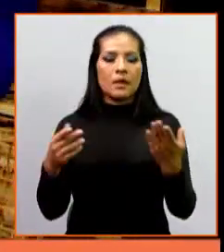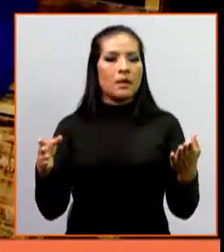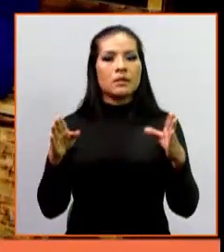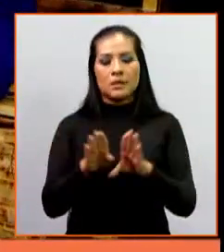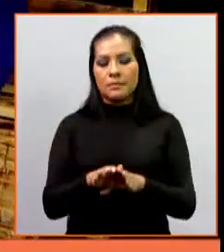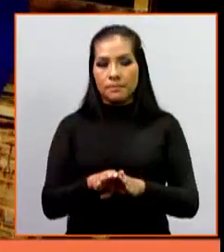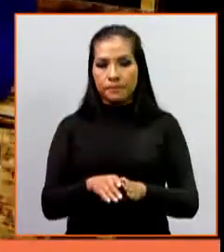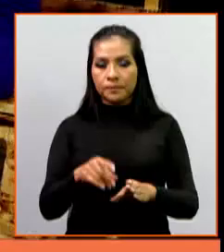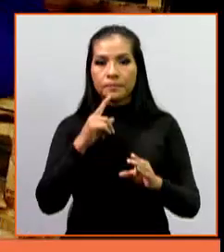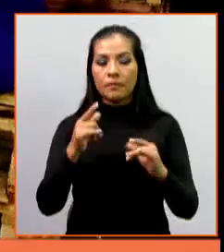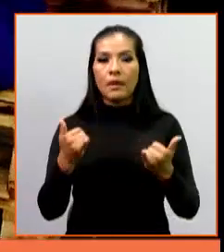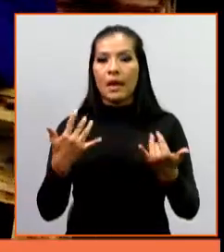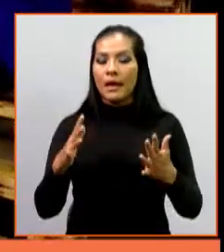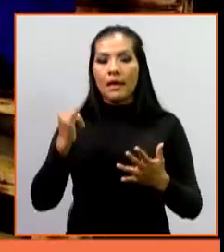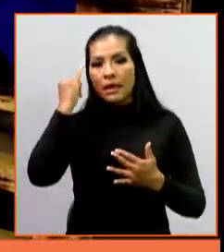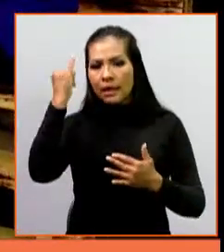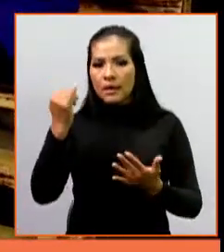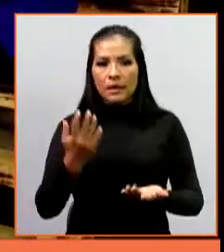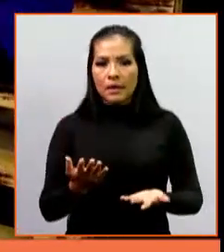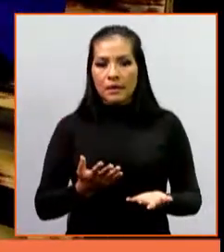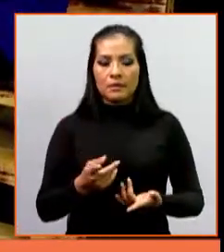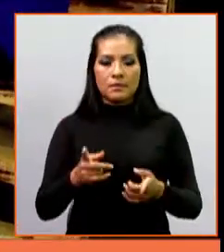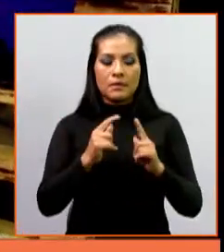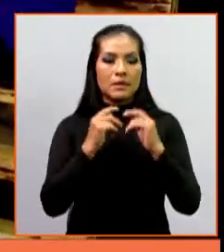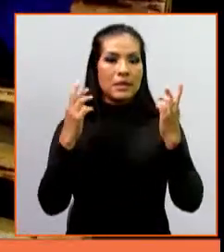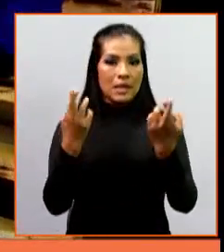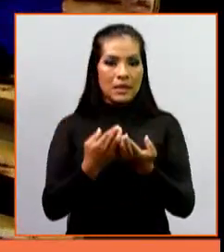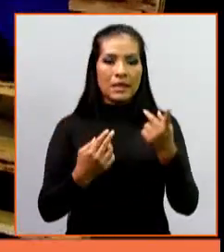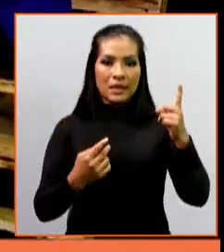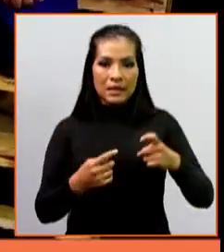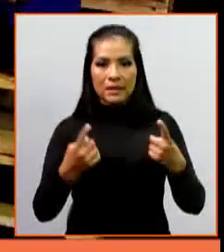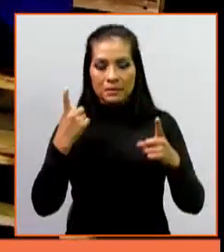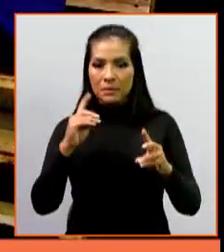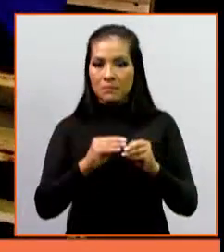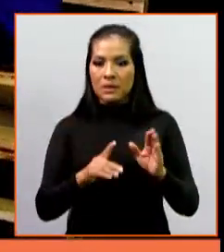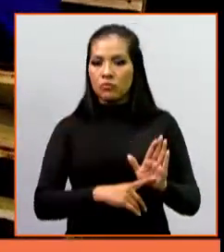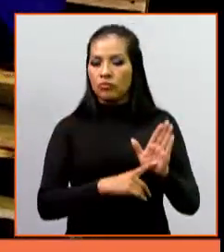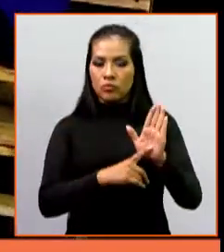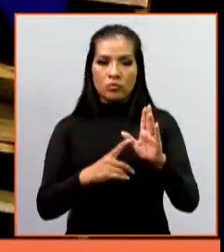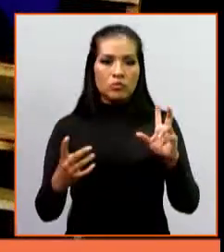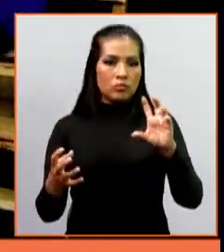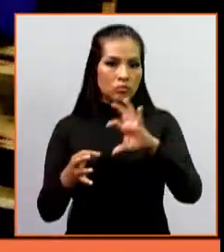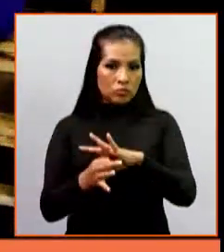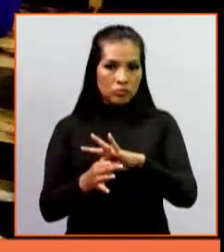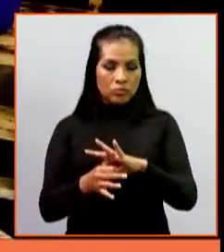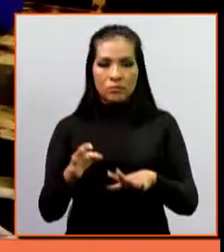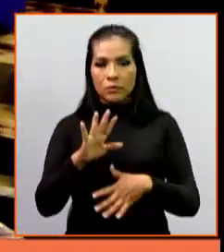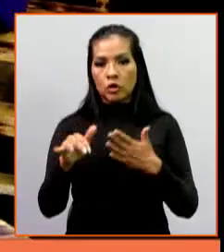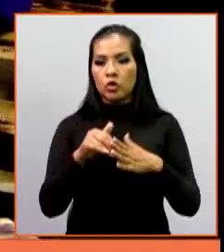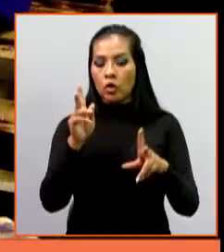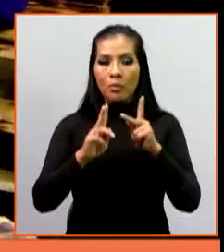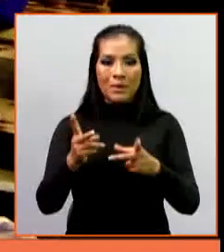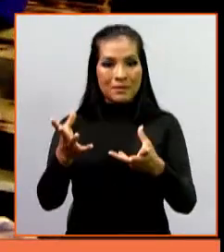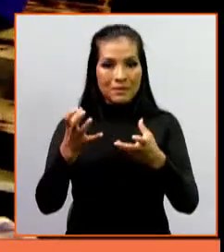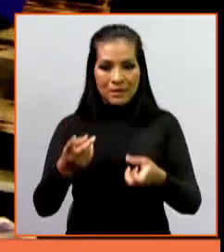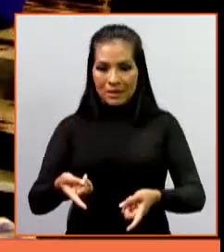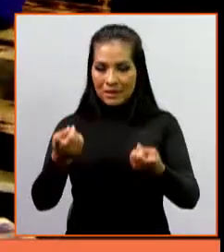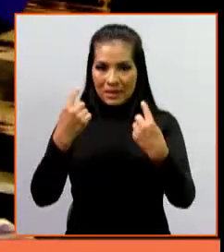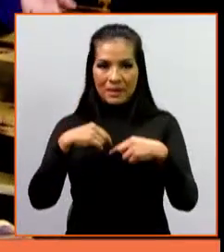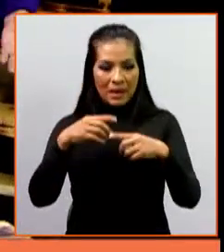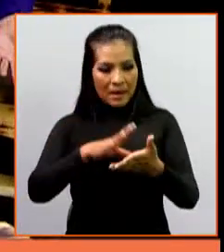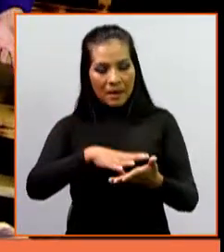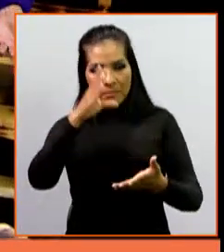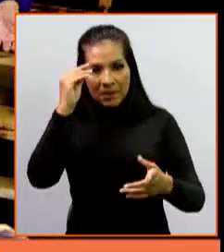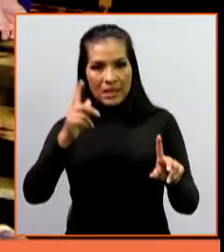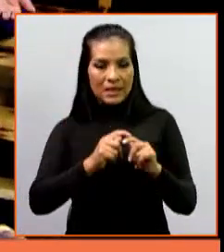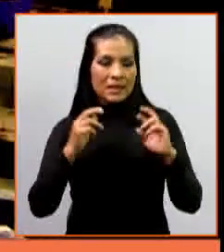¿no? La idea también es que el taller está muy ligado a la presentación, entonces claro. Es muy lindo las personas que quieran tomar el taller, que